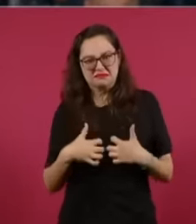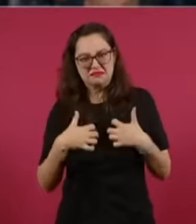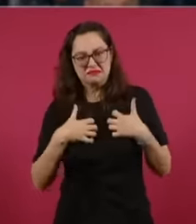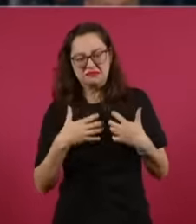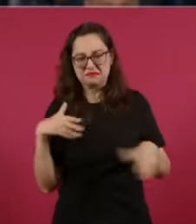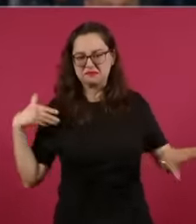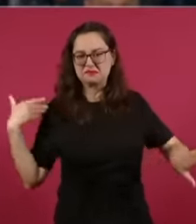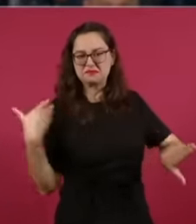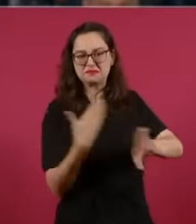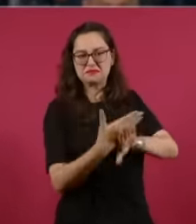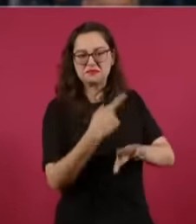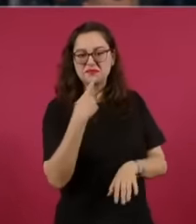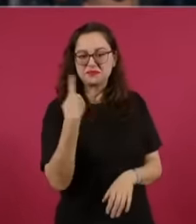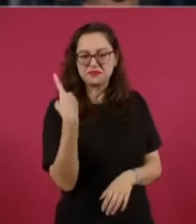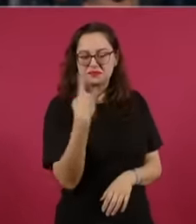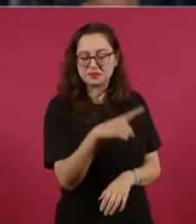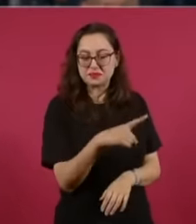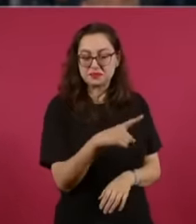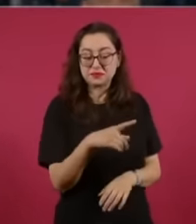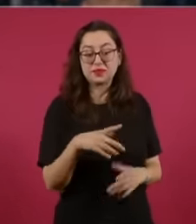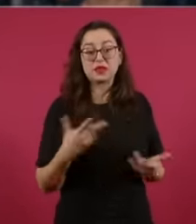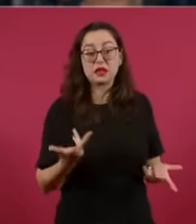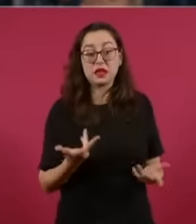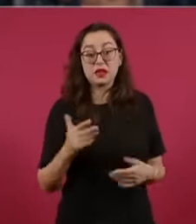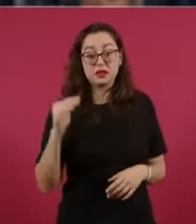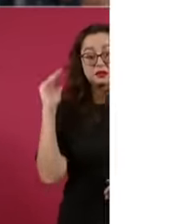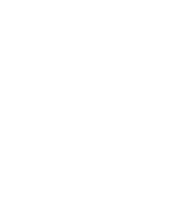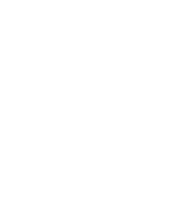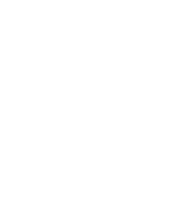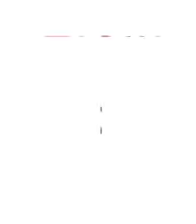Derivado de esto, se pide un informe a Estados Unidos,